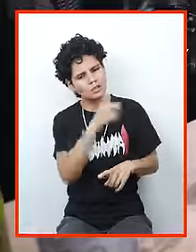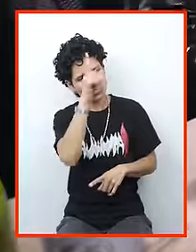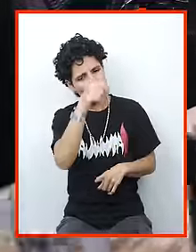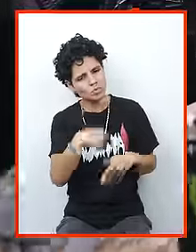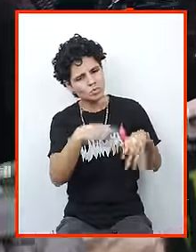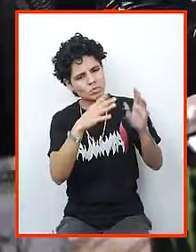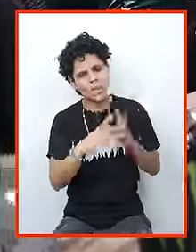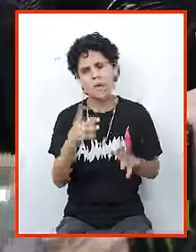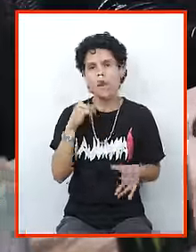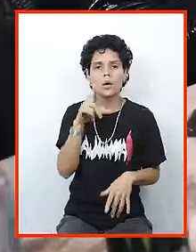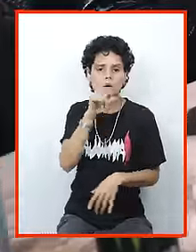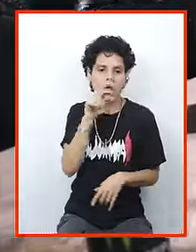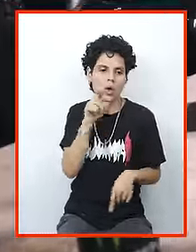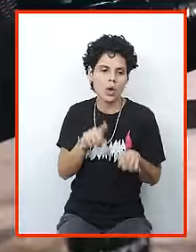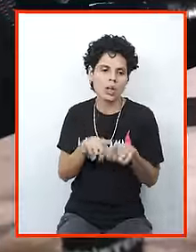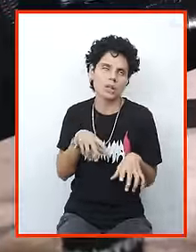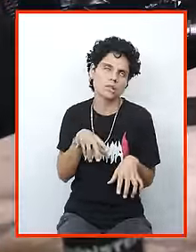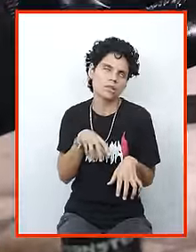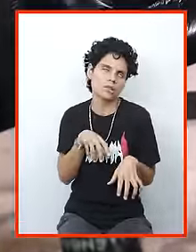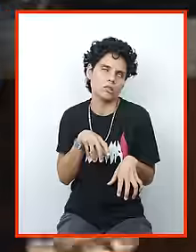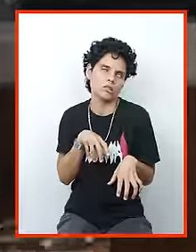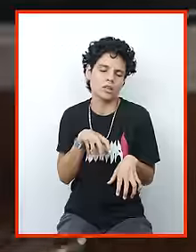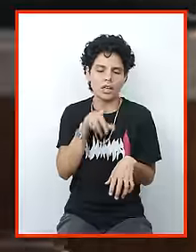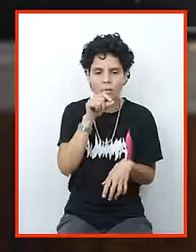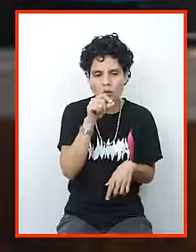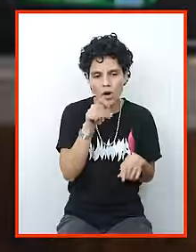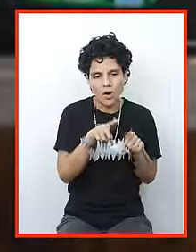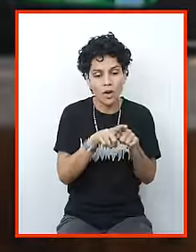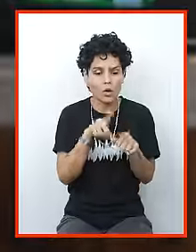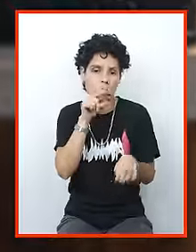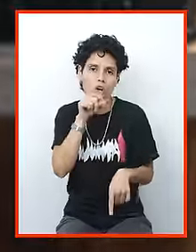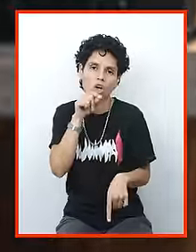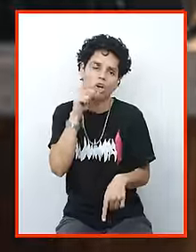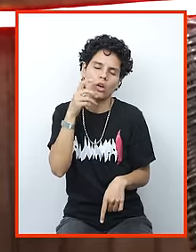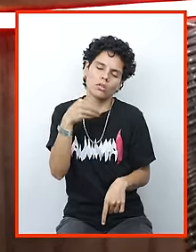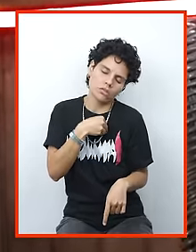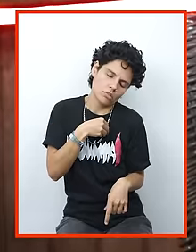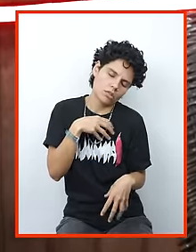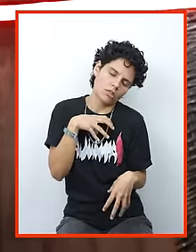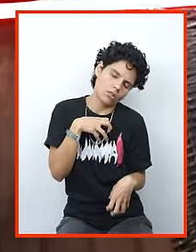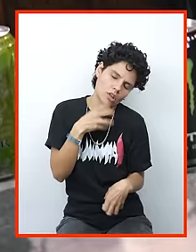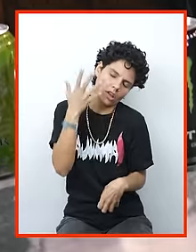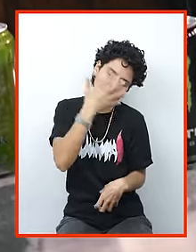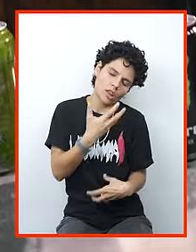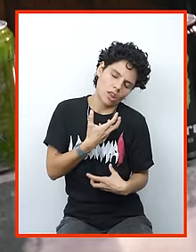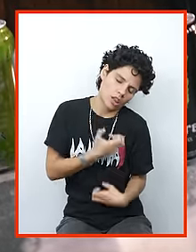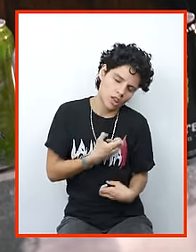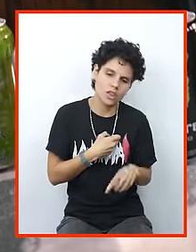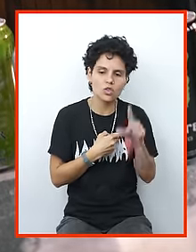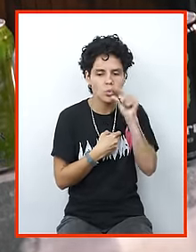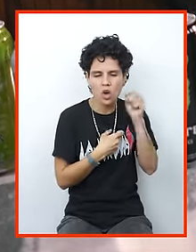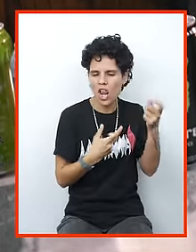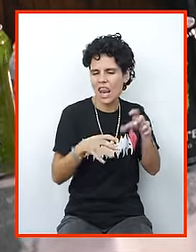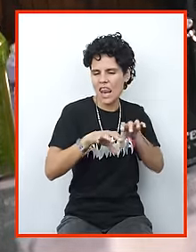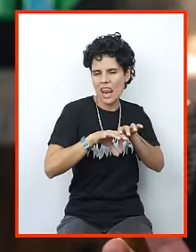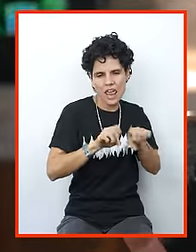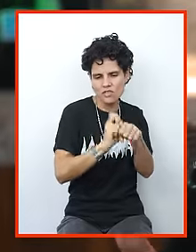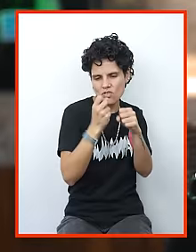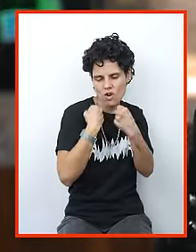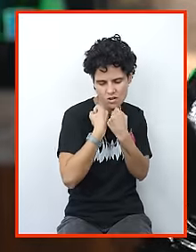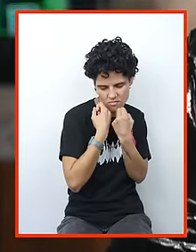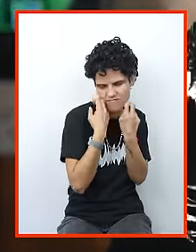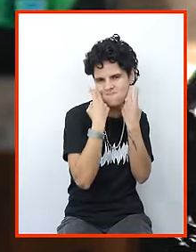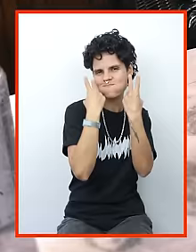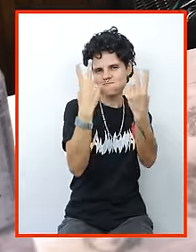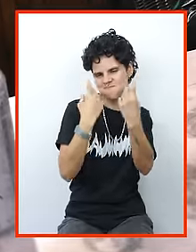Es que limitado. Sí, como que mi pollo salía, digamos. Mi pollo está en la darquera. Está recatado. Pero tu pollo ya salió. Sí, así